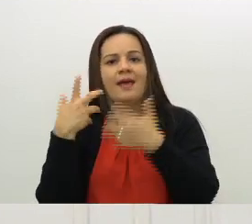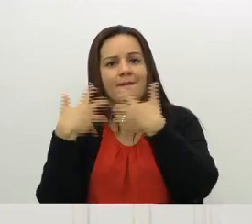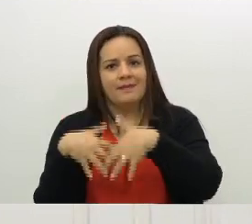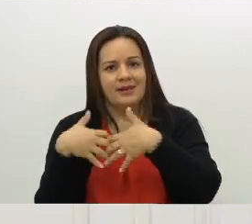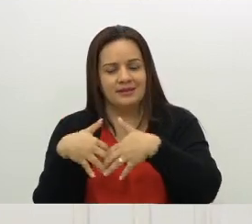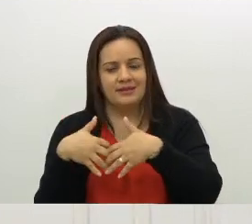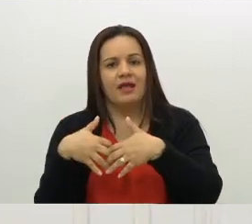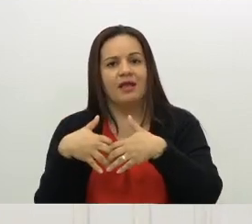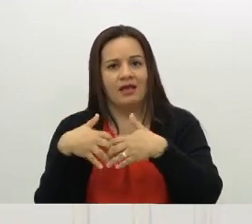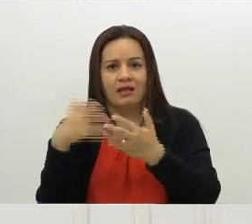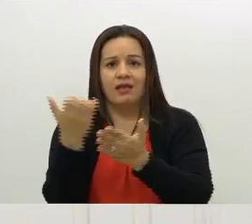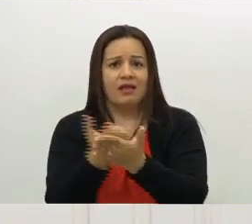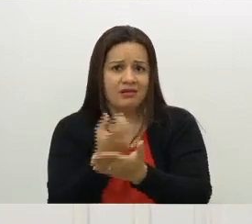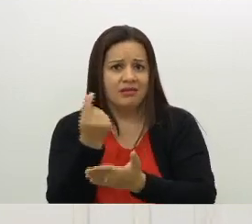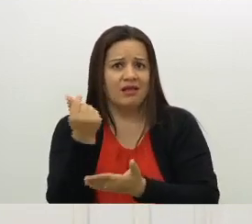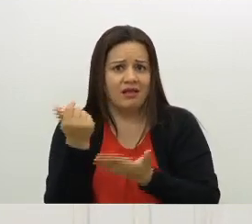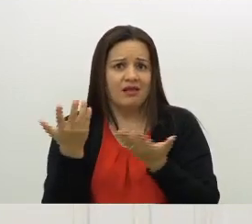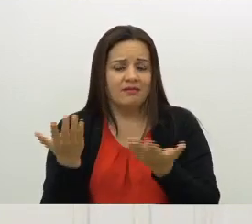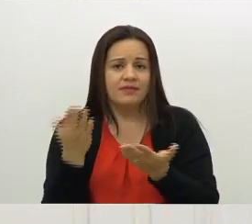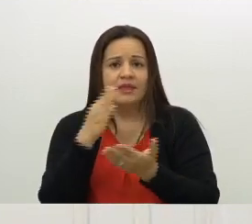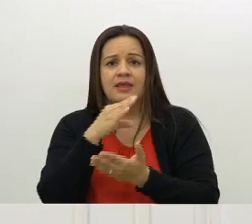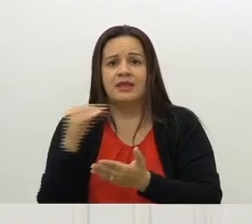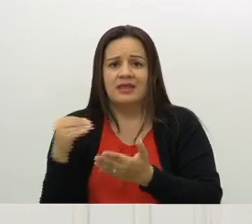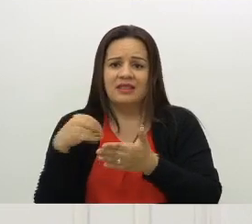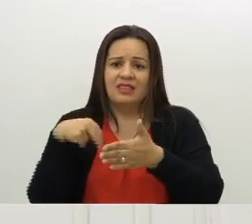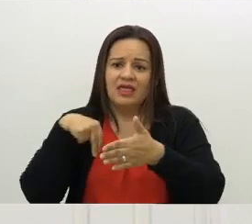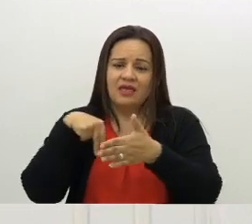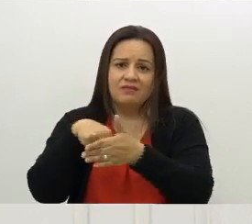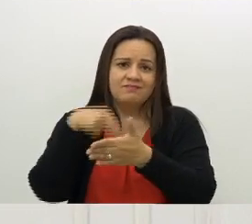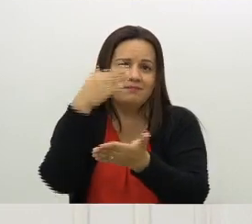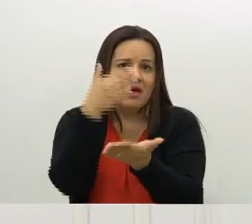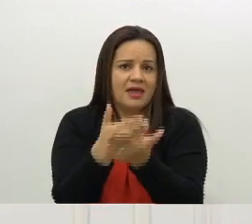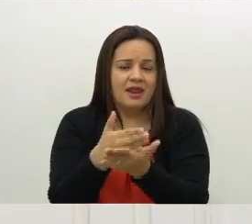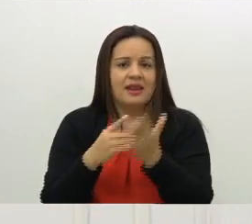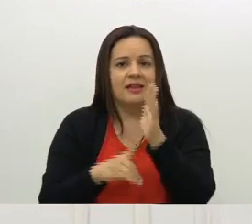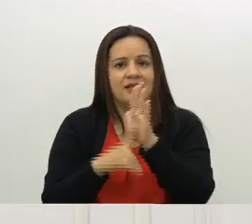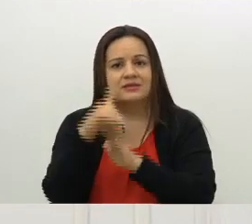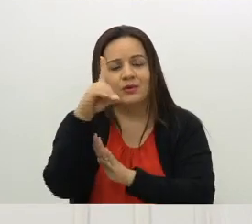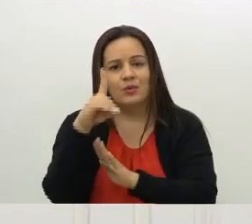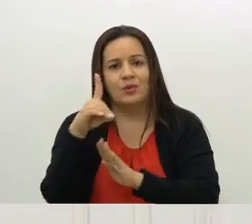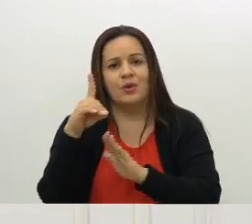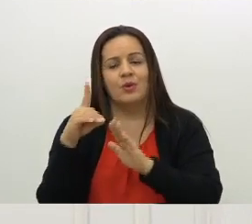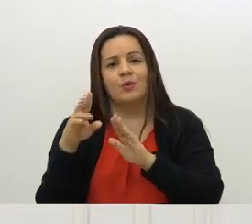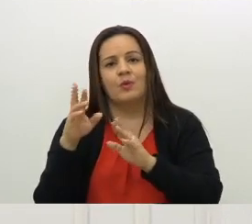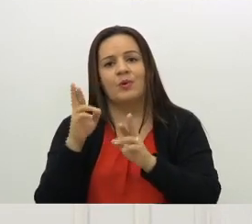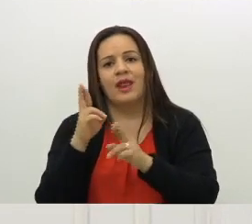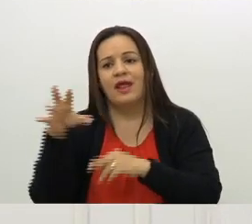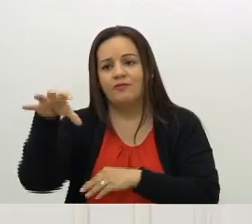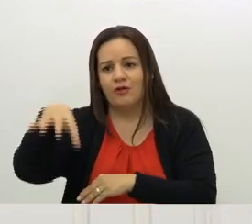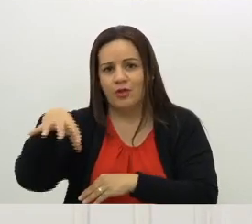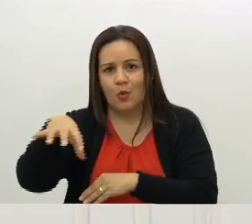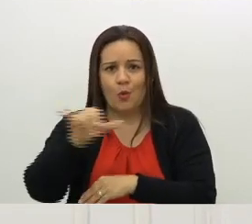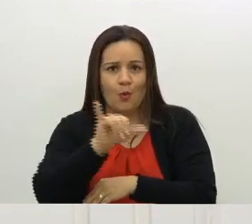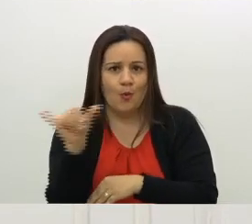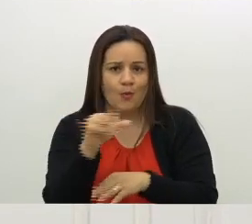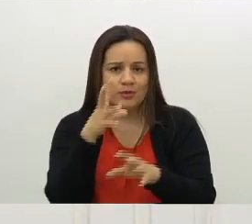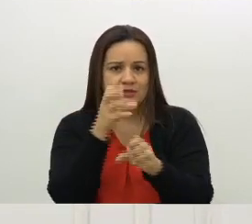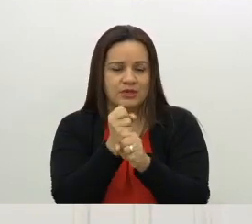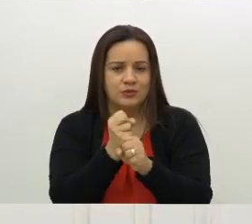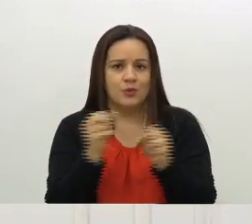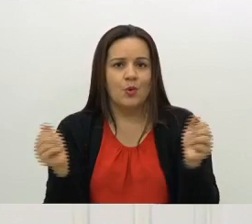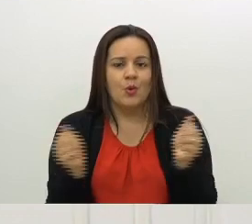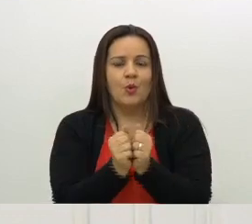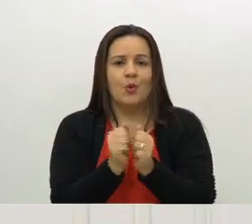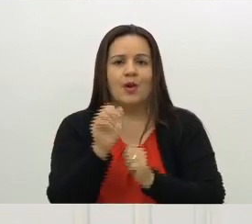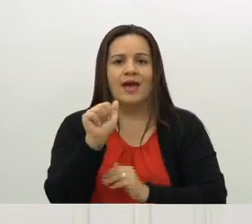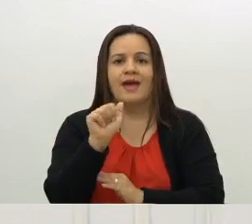rentable y de trabar el desarrollo de una región como se hizo con